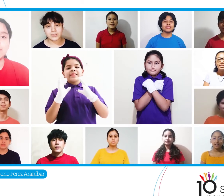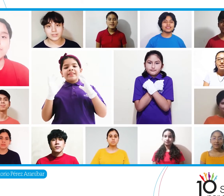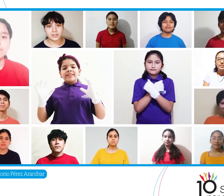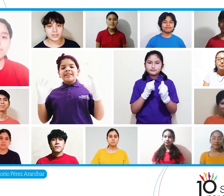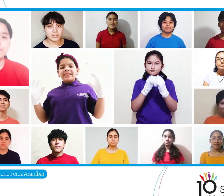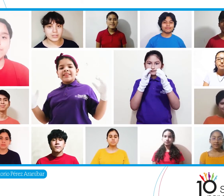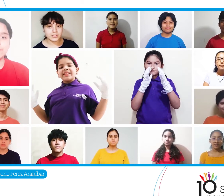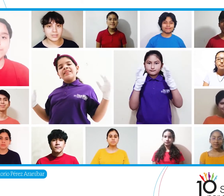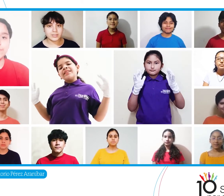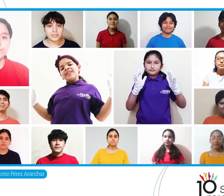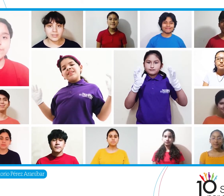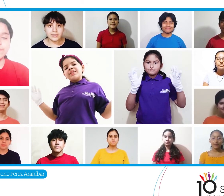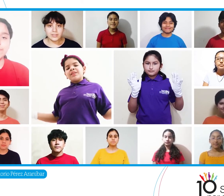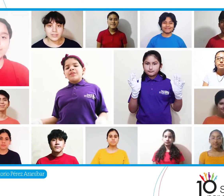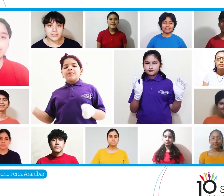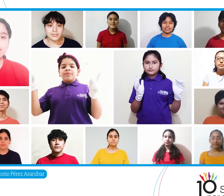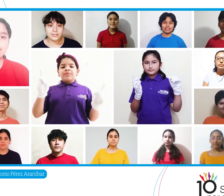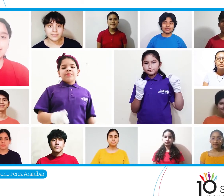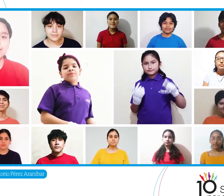más.